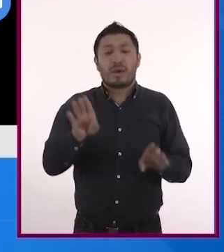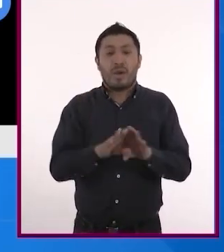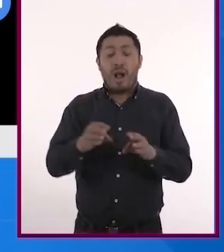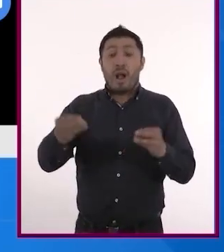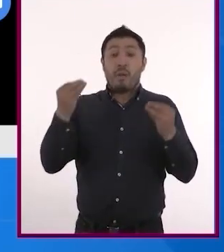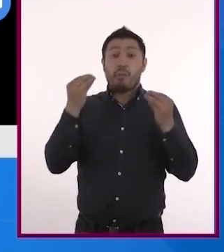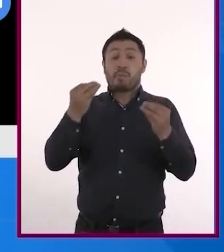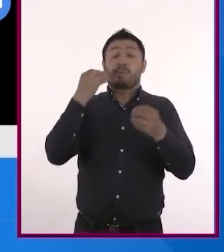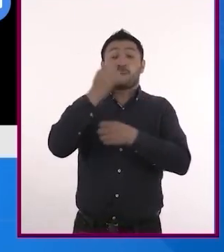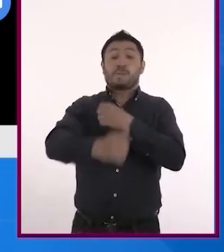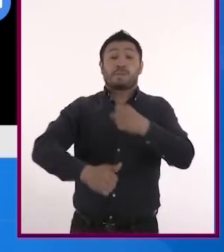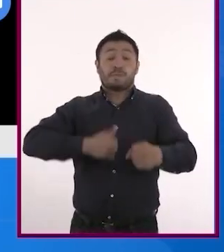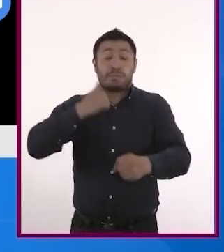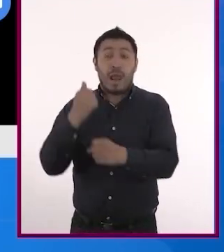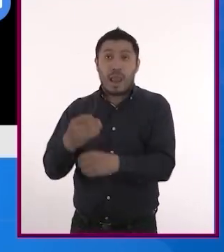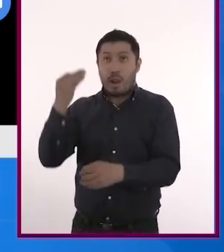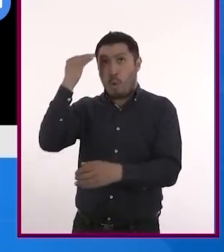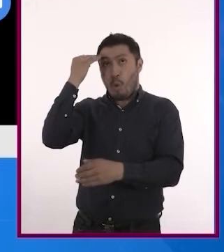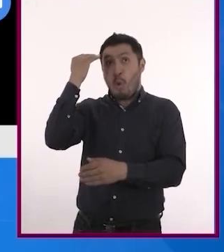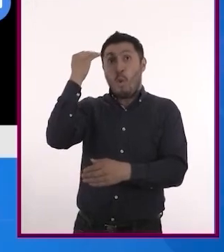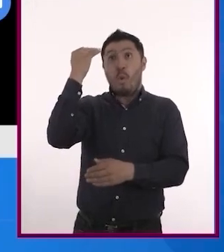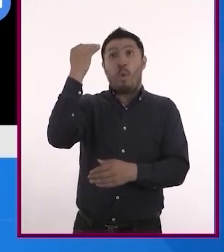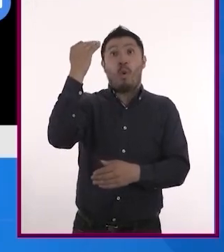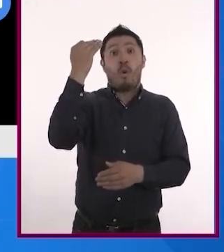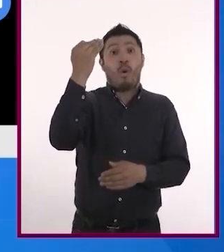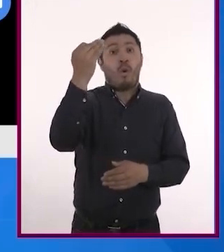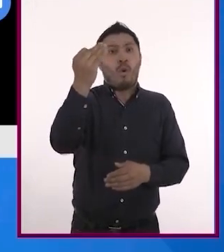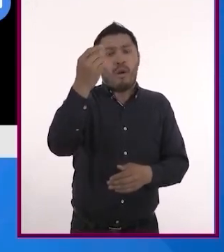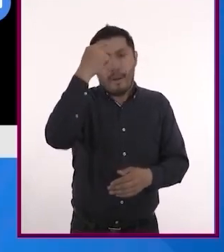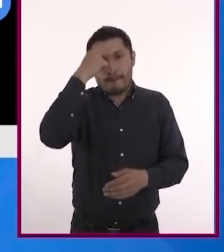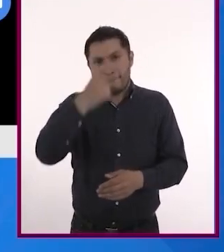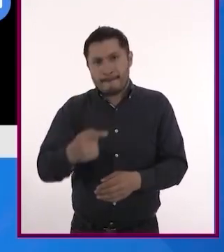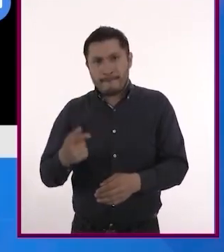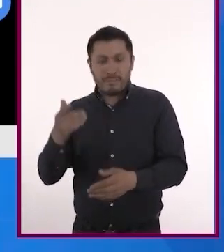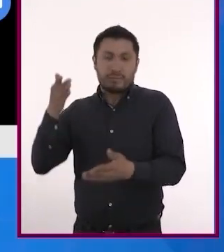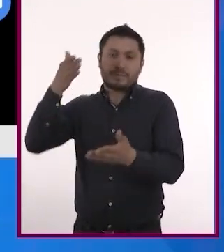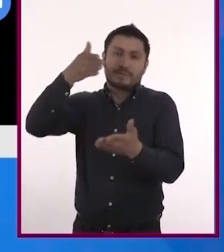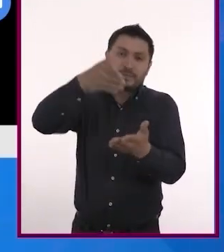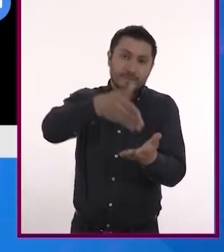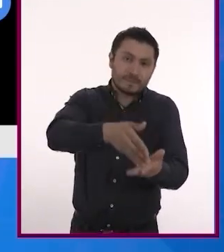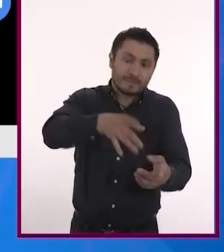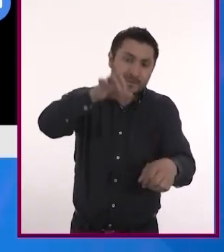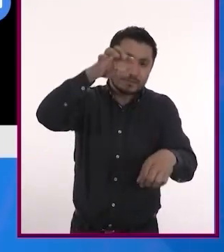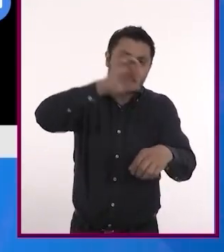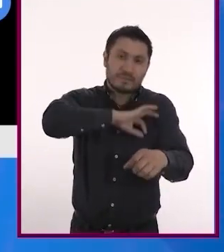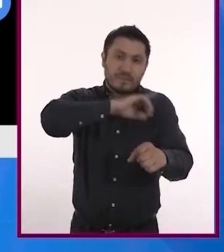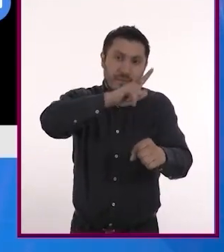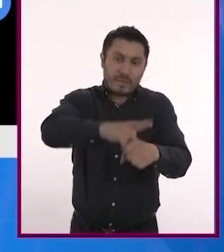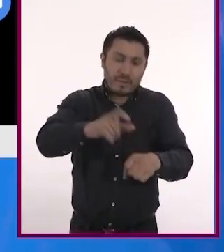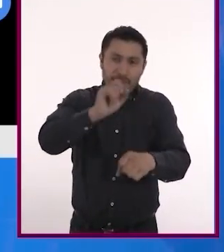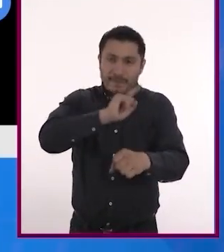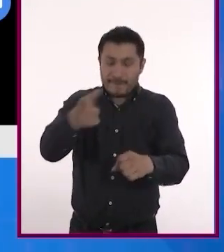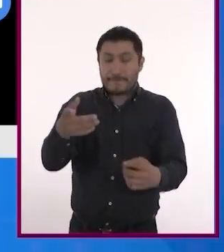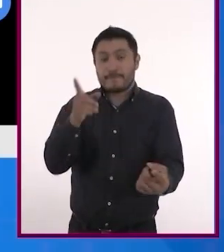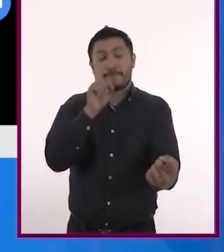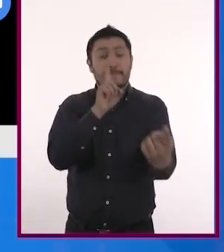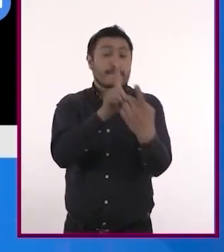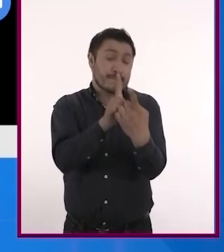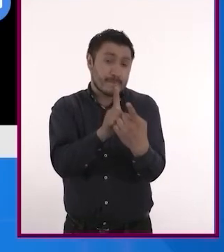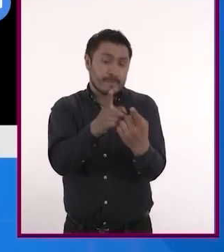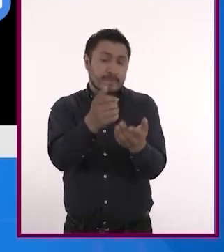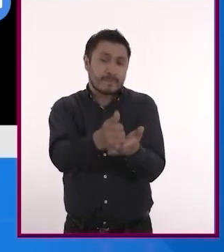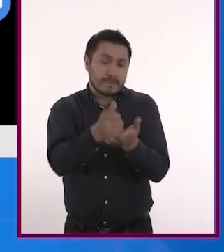son muchos años, en llegar a hacer una consulta con un especialista. A veces la gente